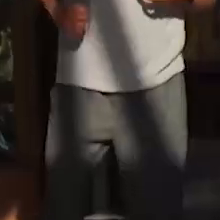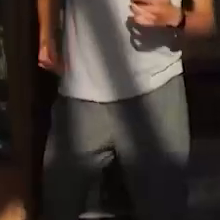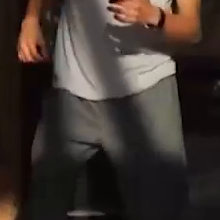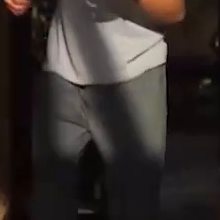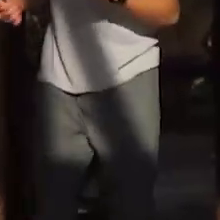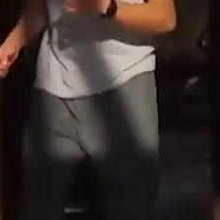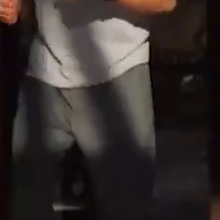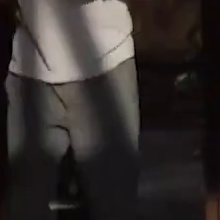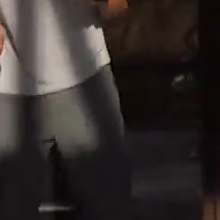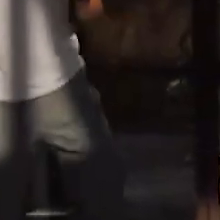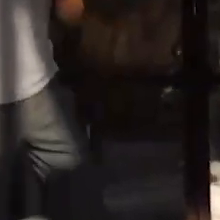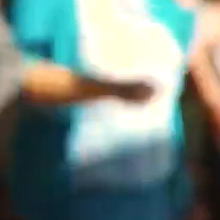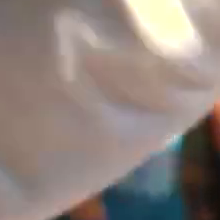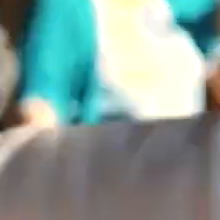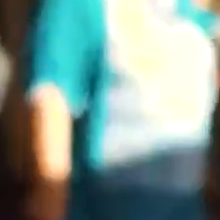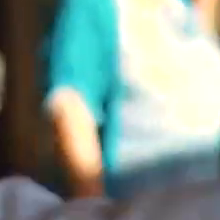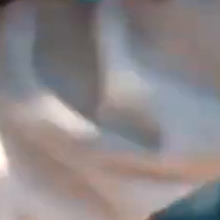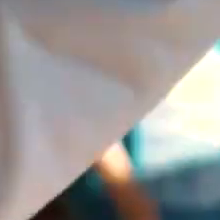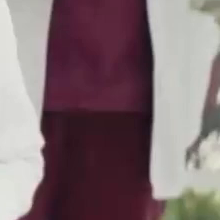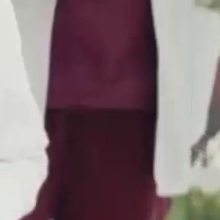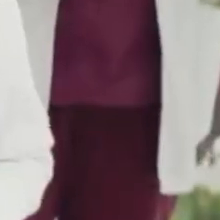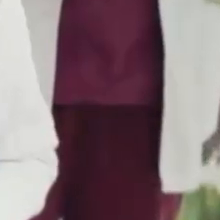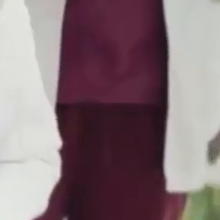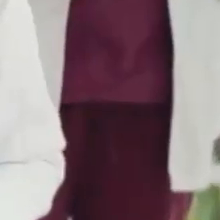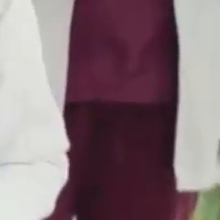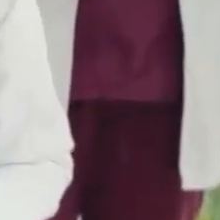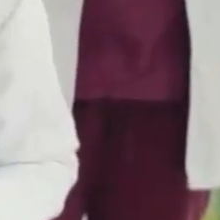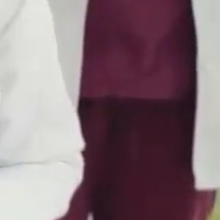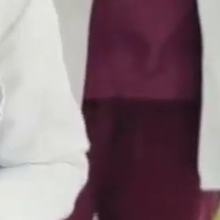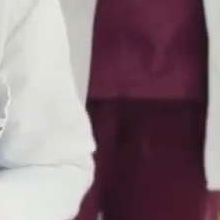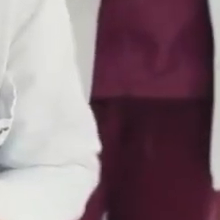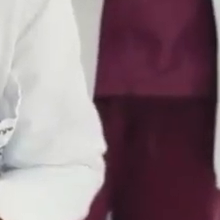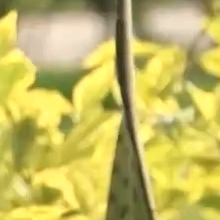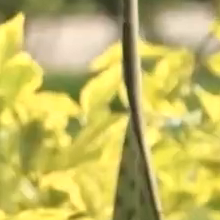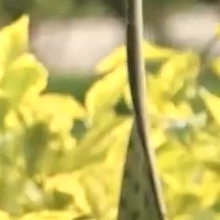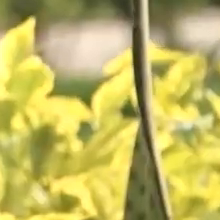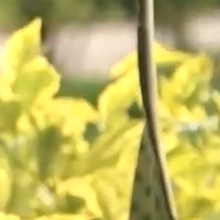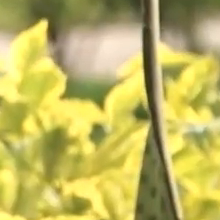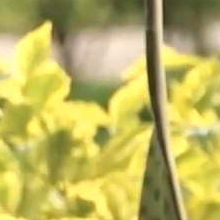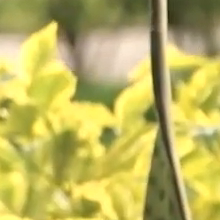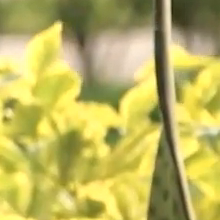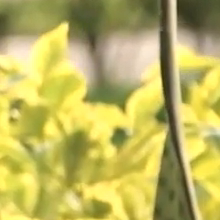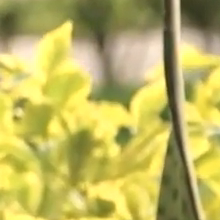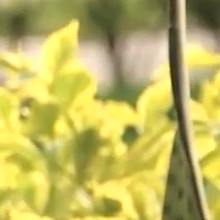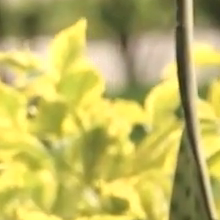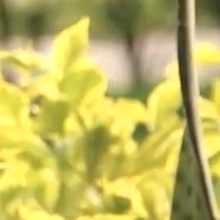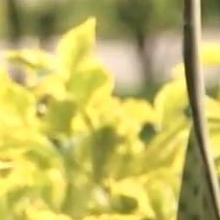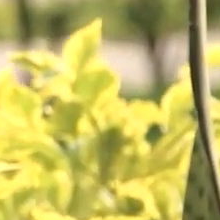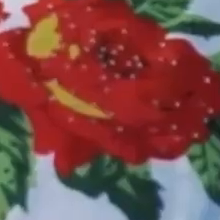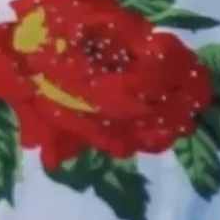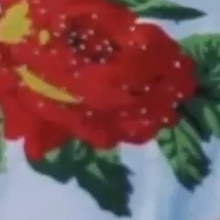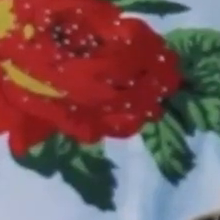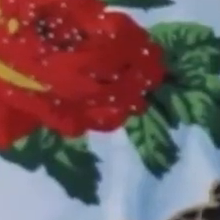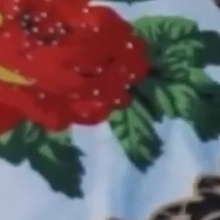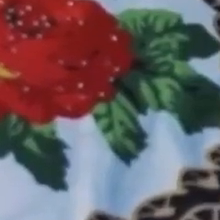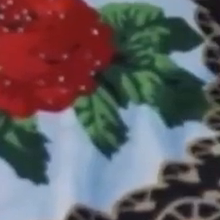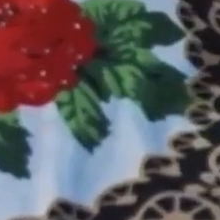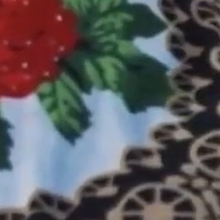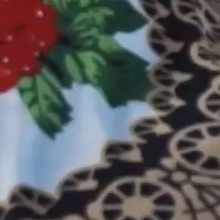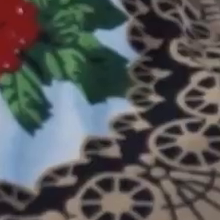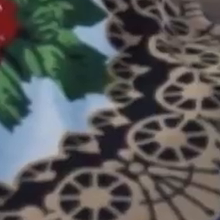alegría belleza y amor un indescriptible sensación lo único que importa es tu intención